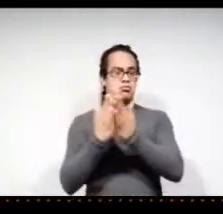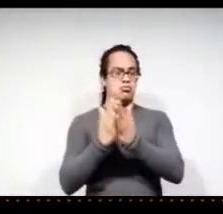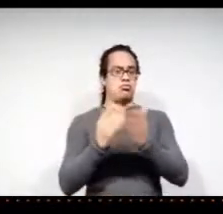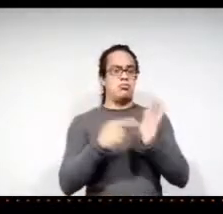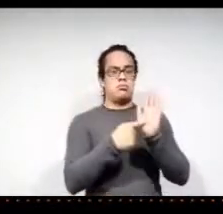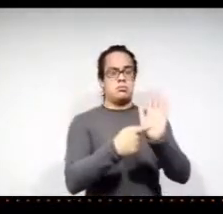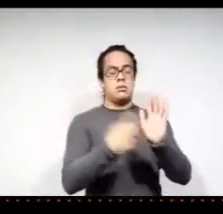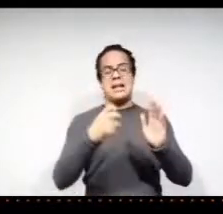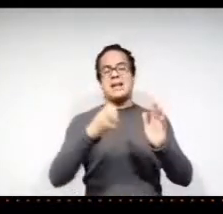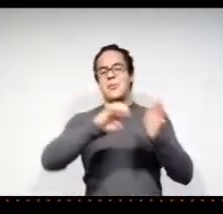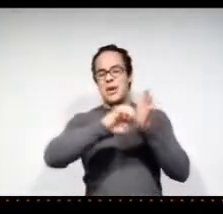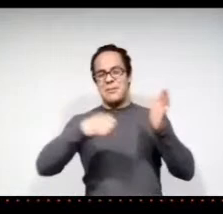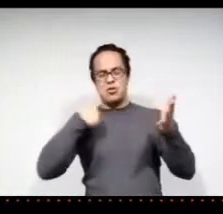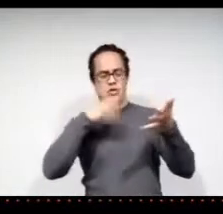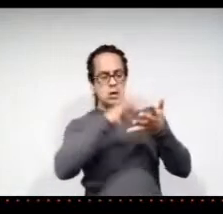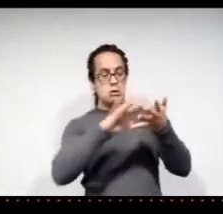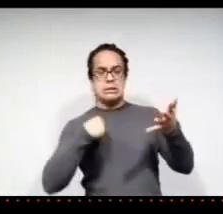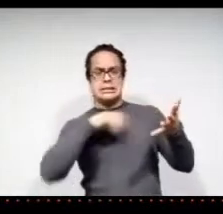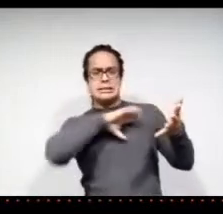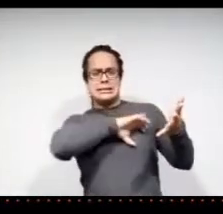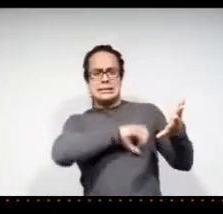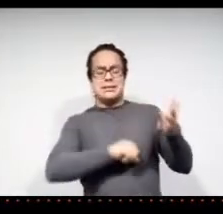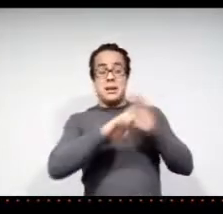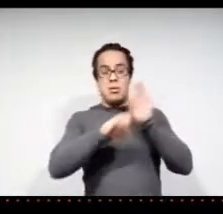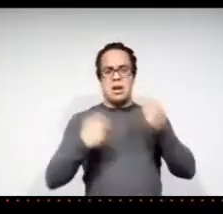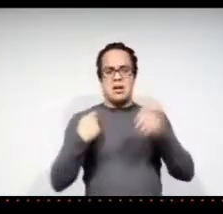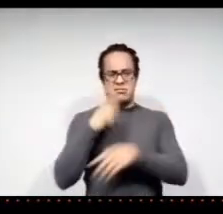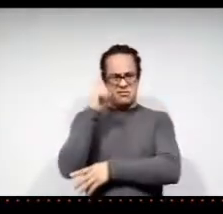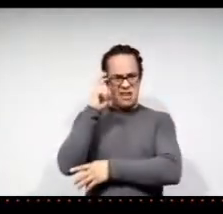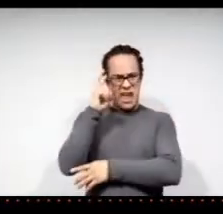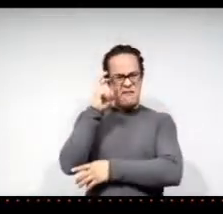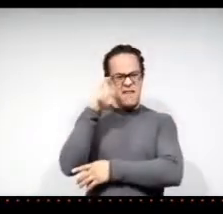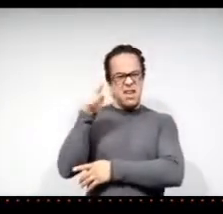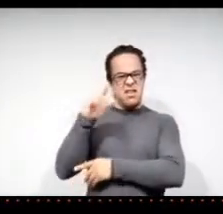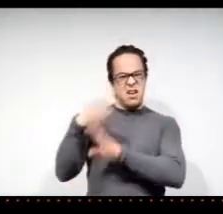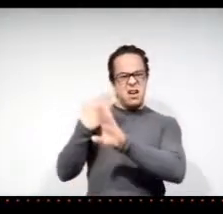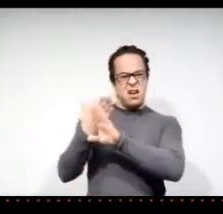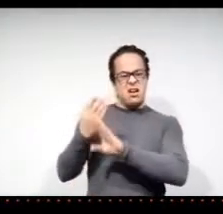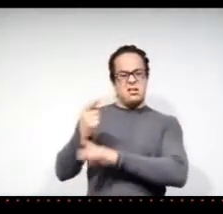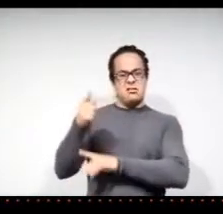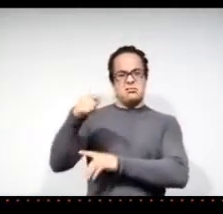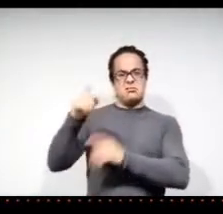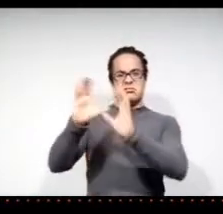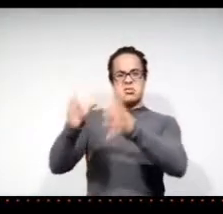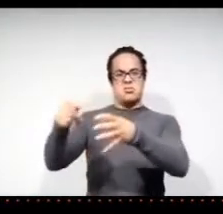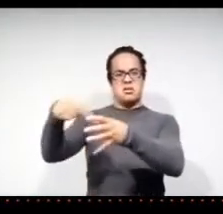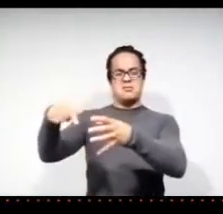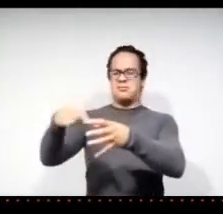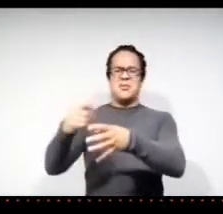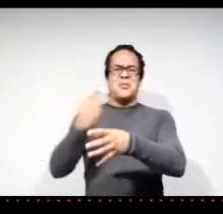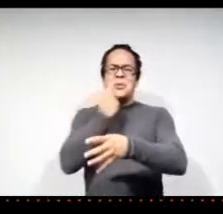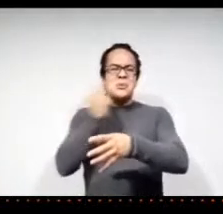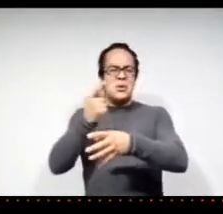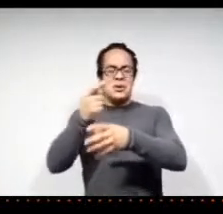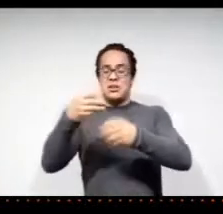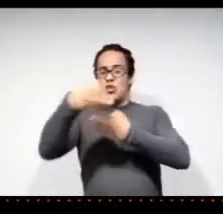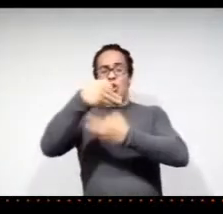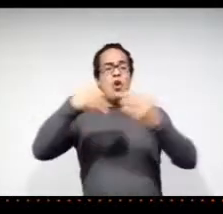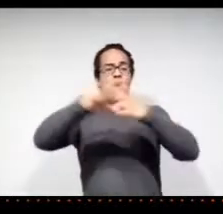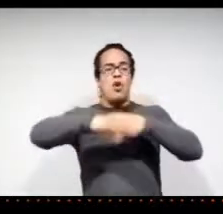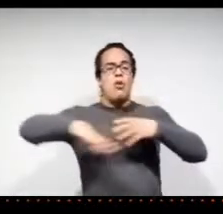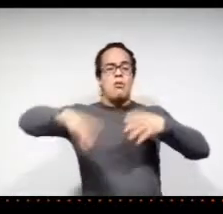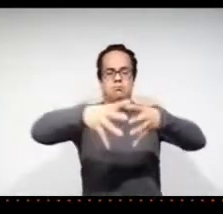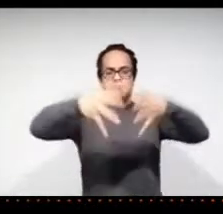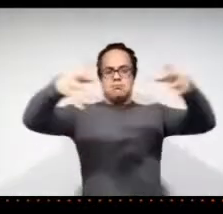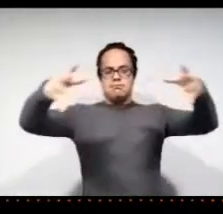donde dice que no nos dé envidia del campus, ¿no? Porque we are the campus, nosotros somos el campus. Y es esta parte